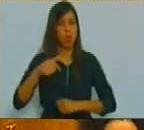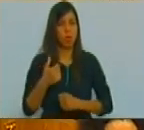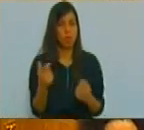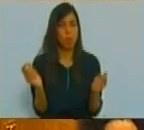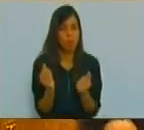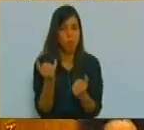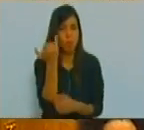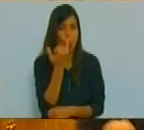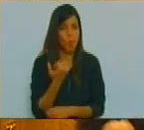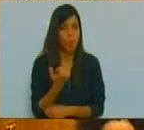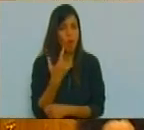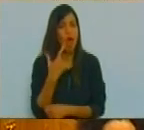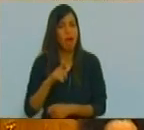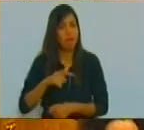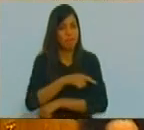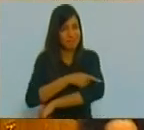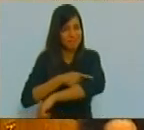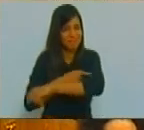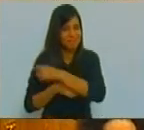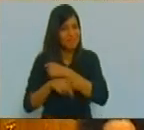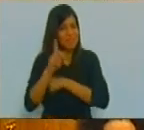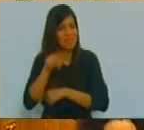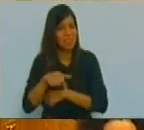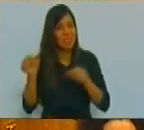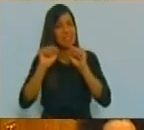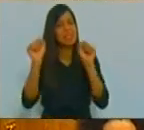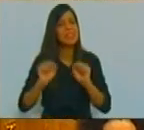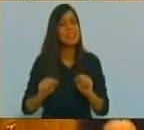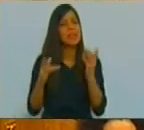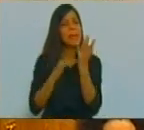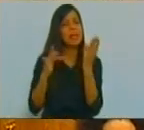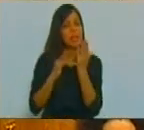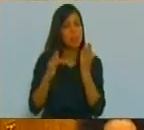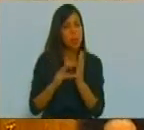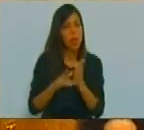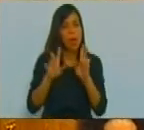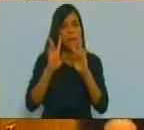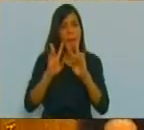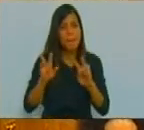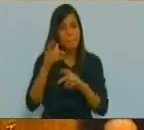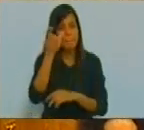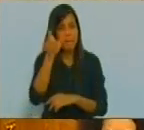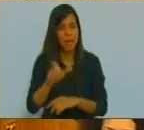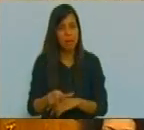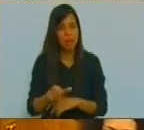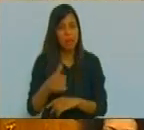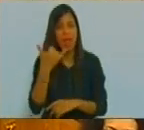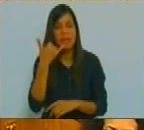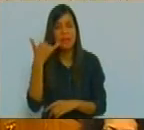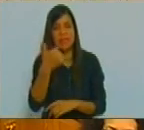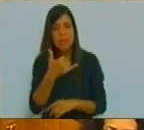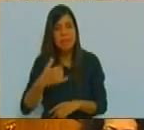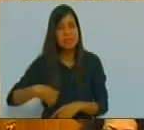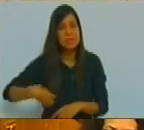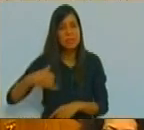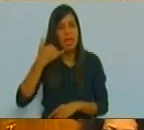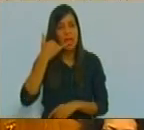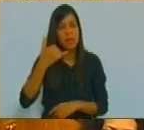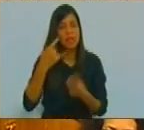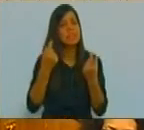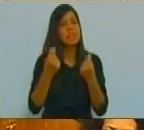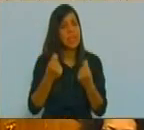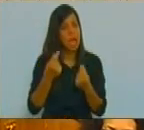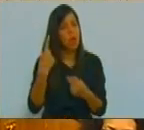verdad si hay sistemas electrónicos para determinar el rastro que deja digitar un teléfono cómo es que el dinero no deja